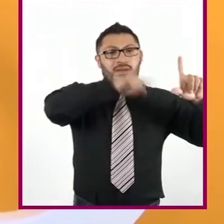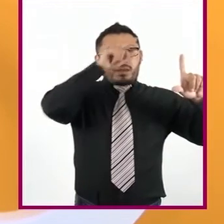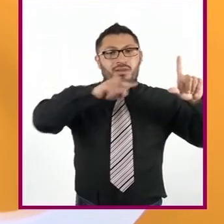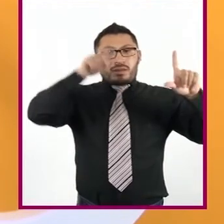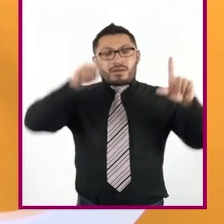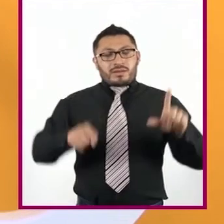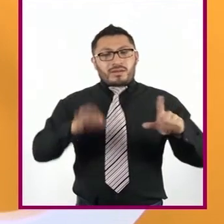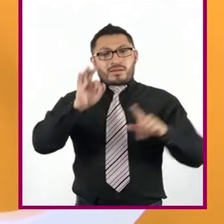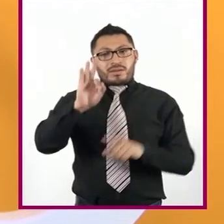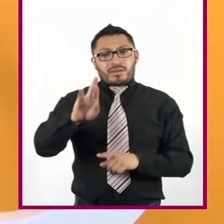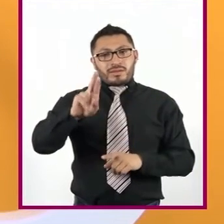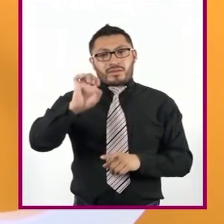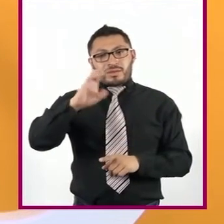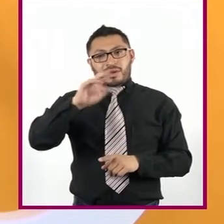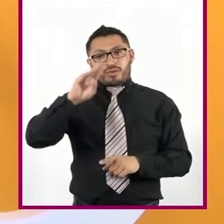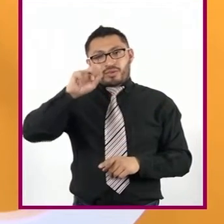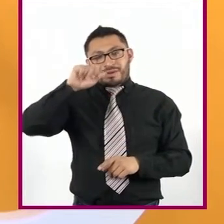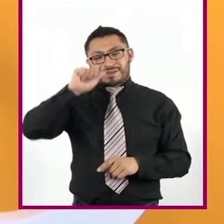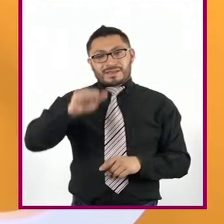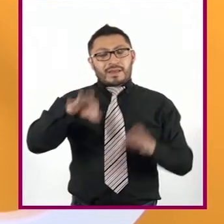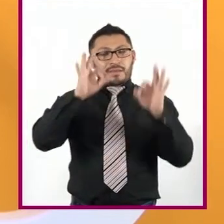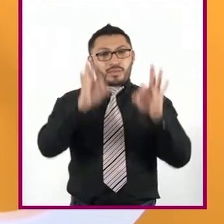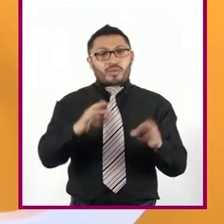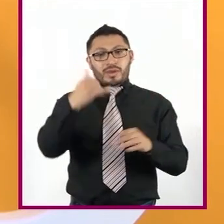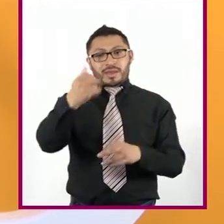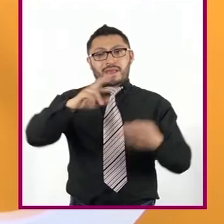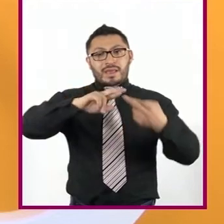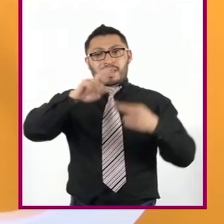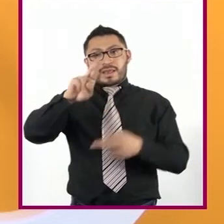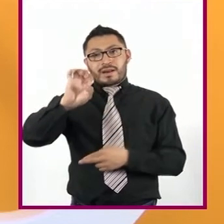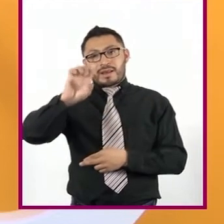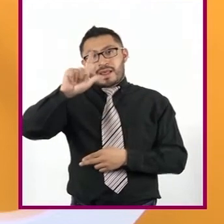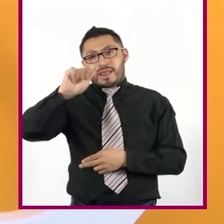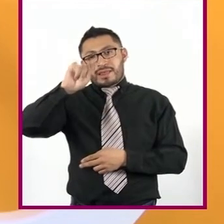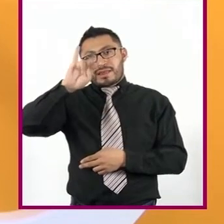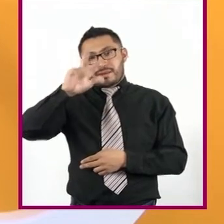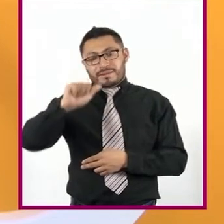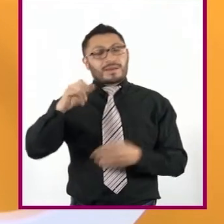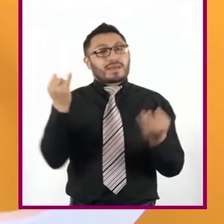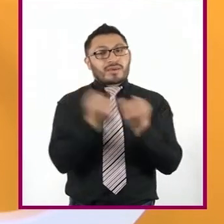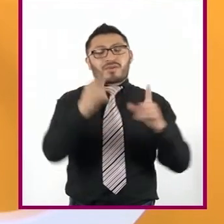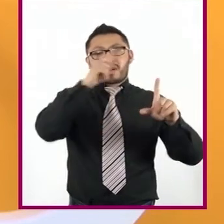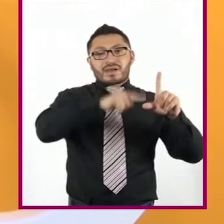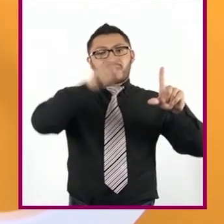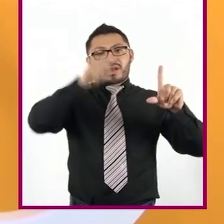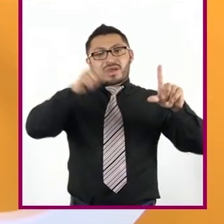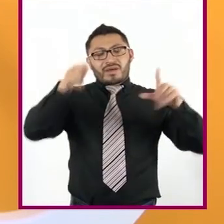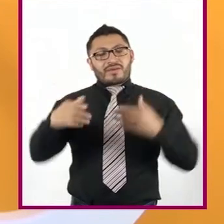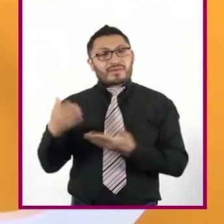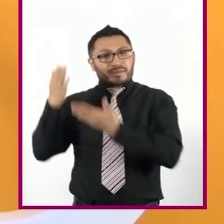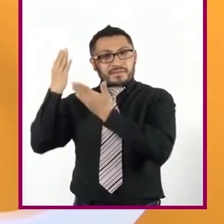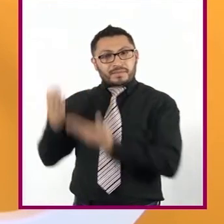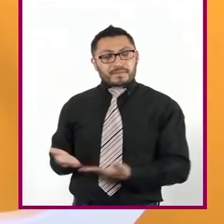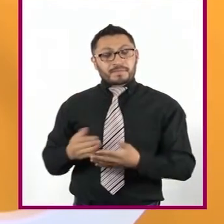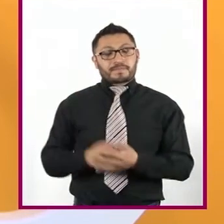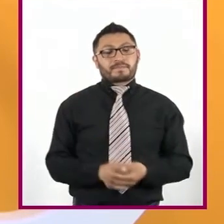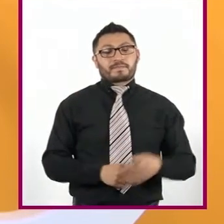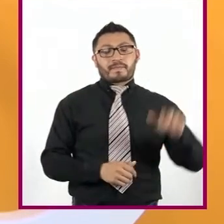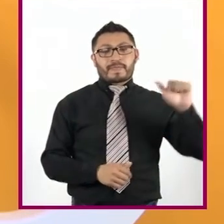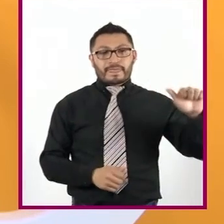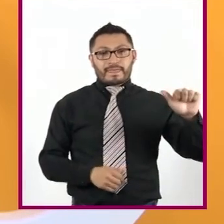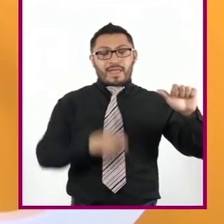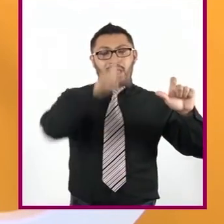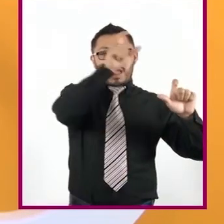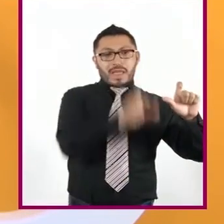frecuencia absoluta y relativa. Asimismo, en gráficas como las siguientes. Inciso A, gráfica